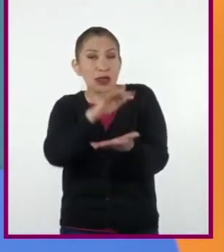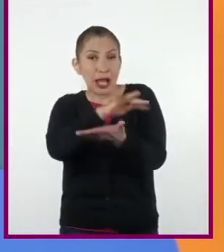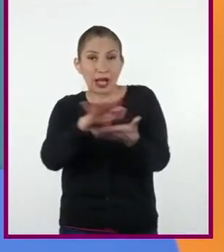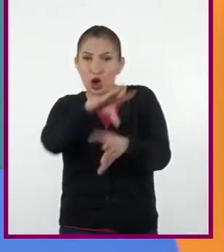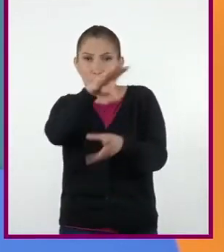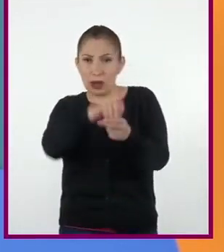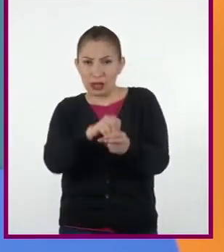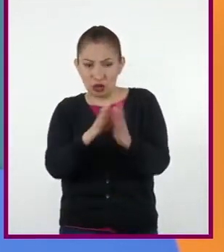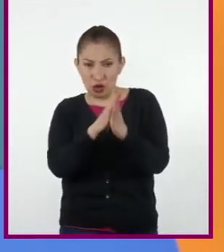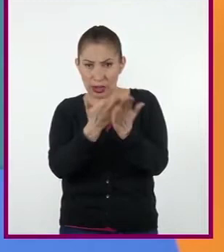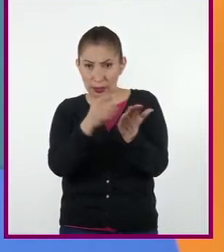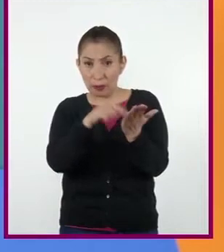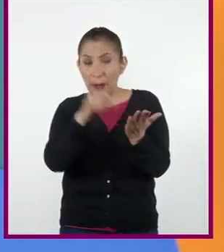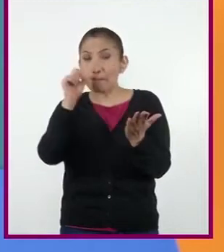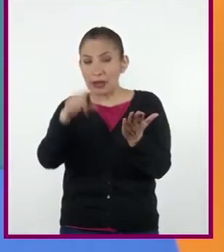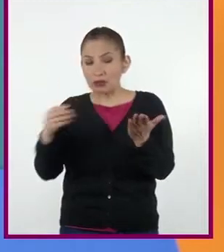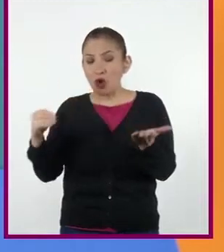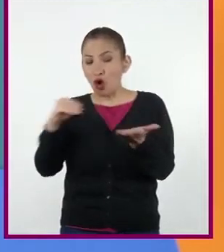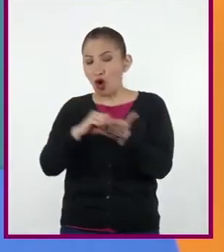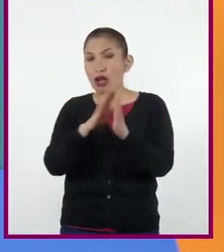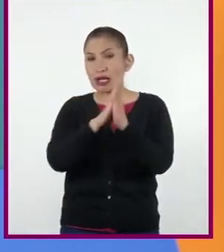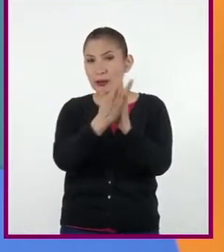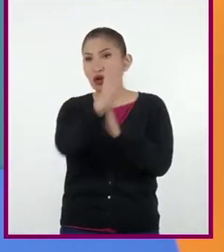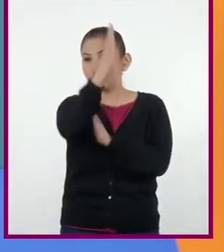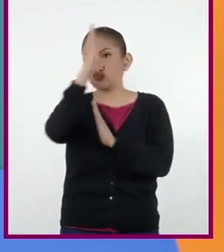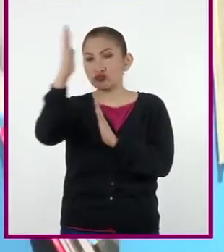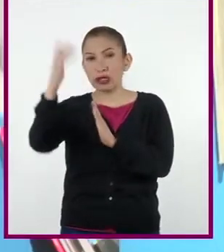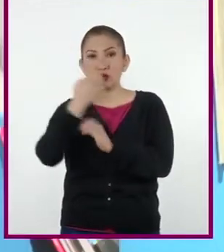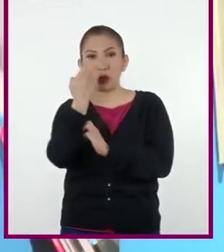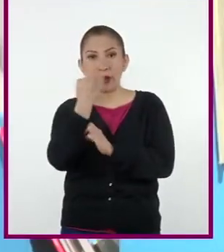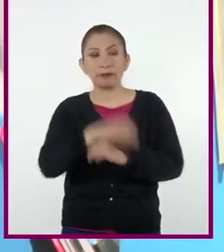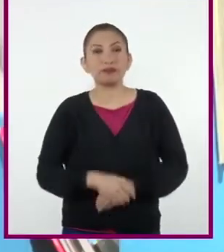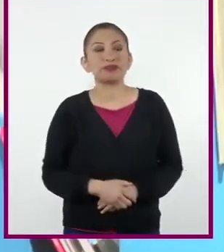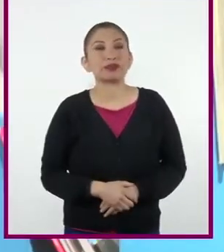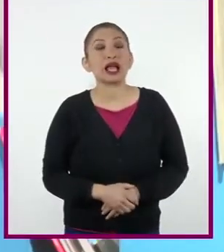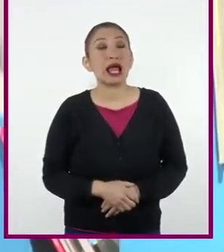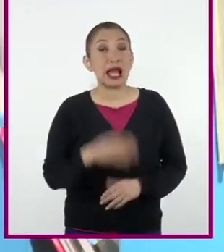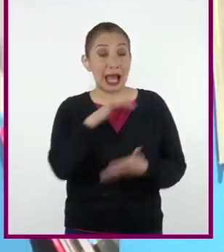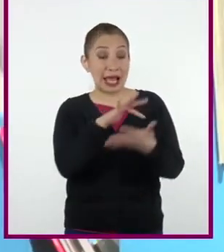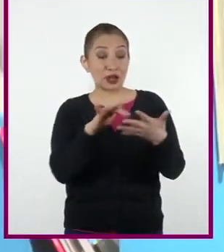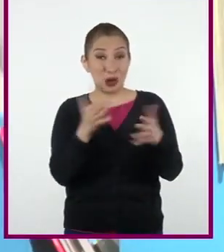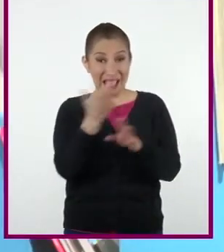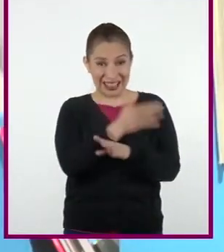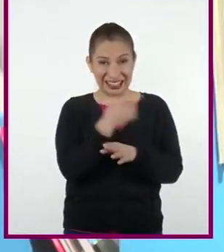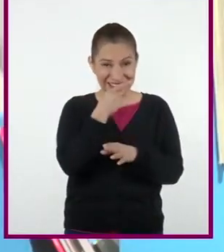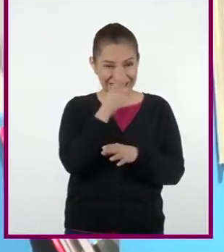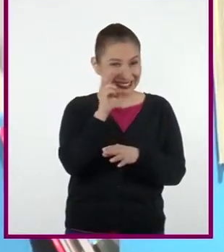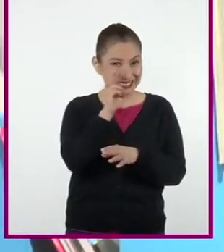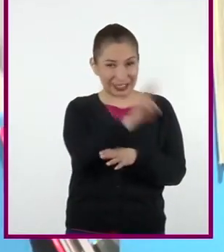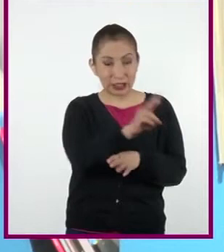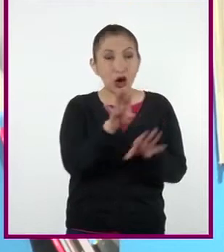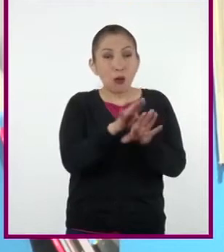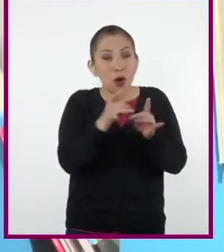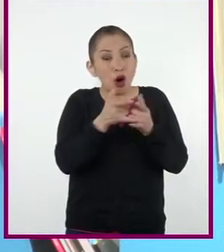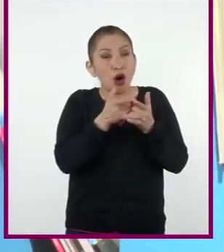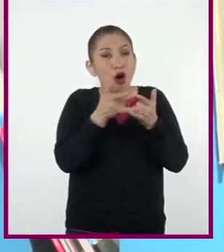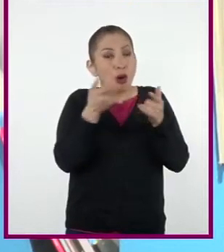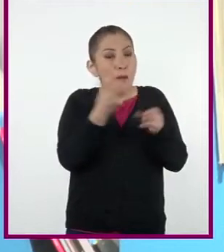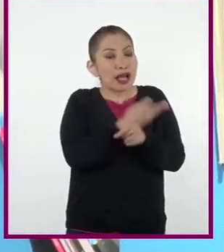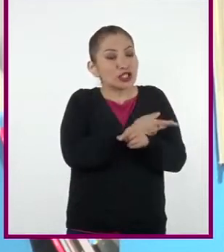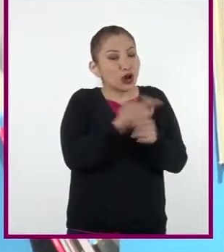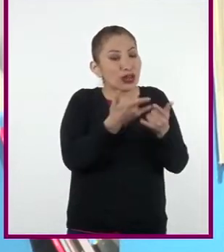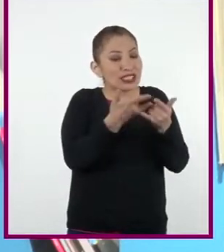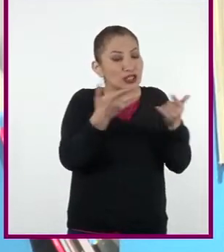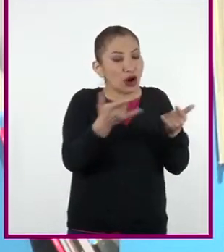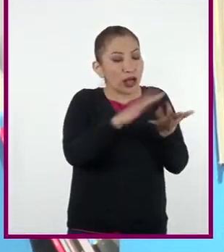libro completo ya que forma parte de los libros del Rincón. La lectura anterior nos muestra cómo un hecho histórico cambia